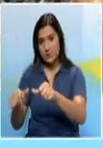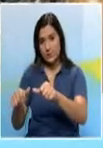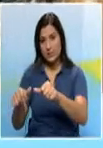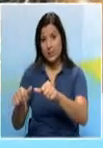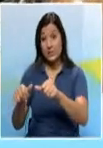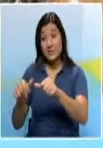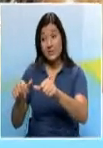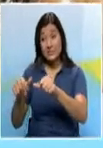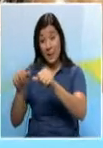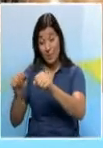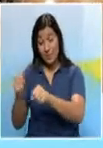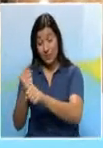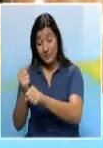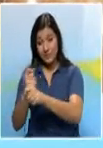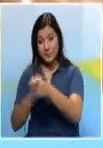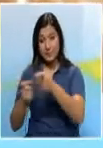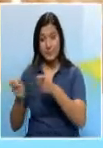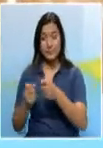sede administrativa.